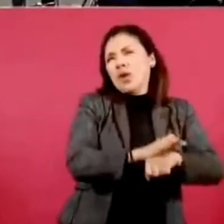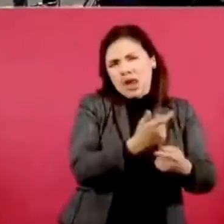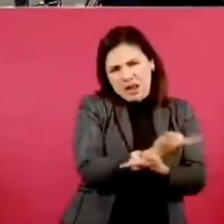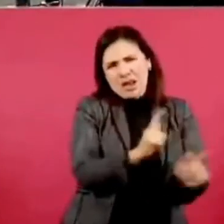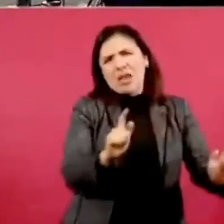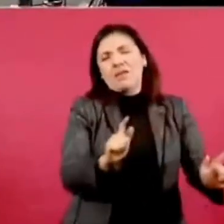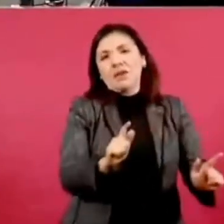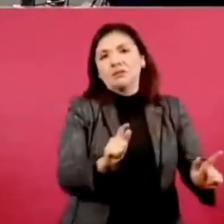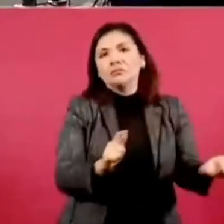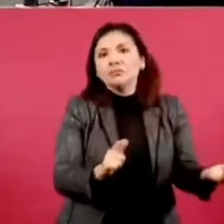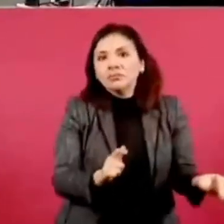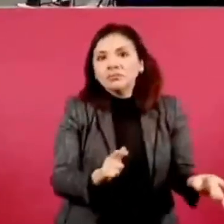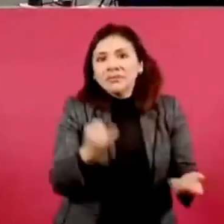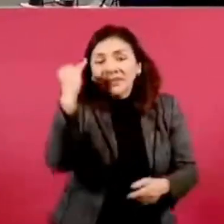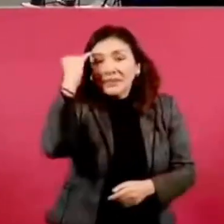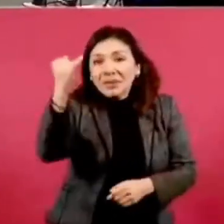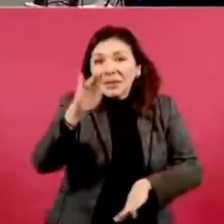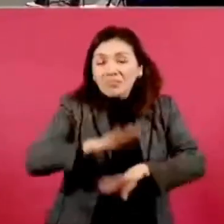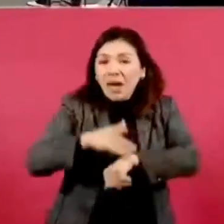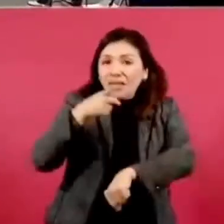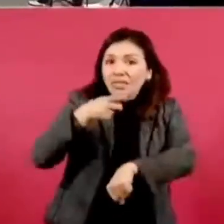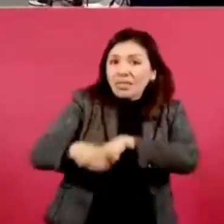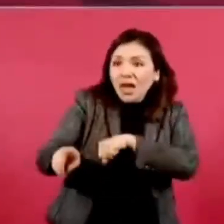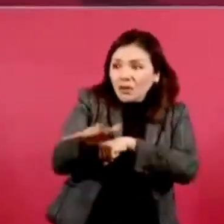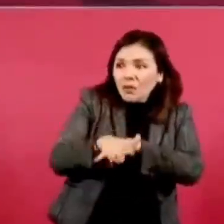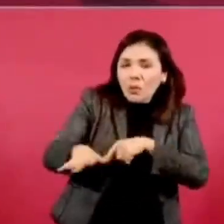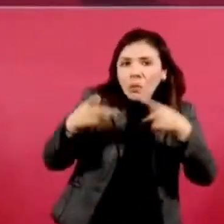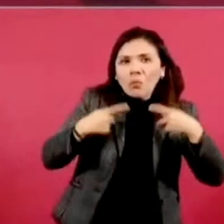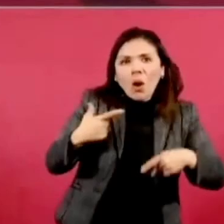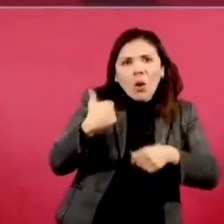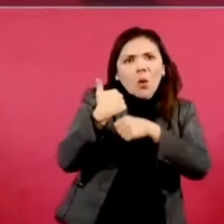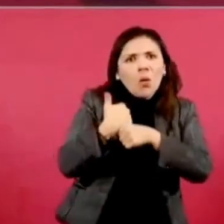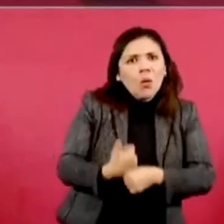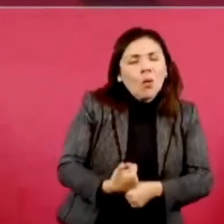Imagínense el daño que causan a la sociedad.